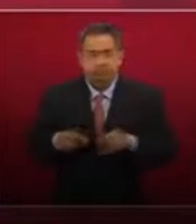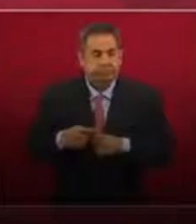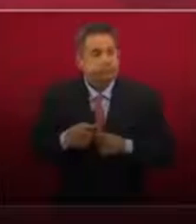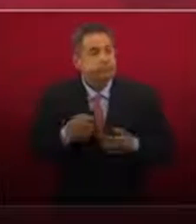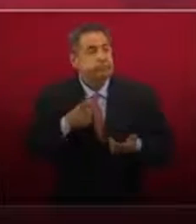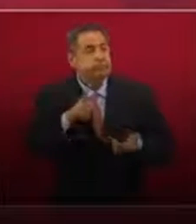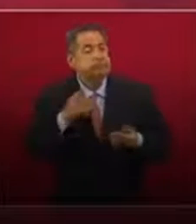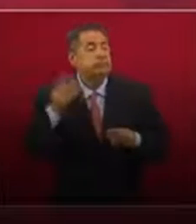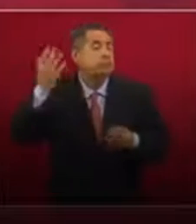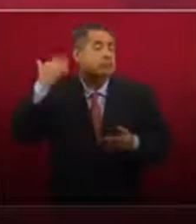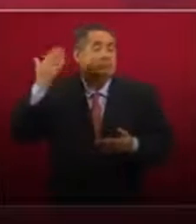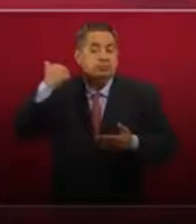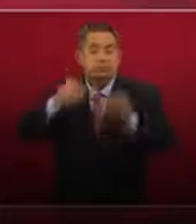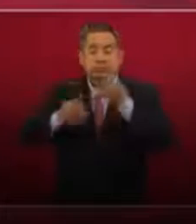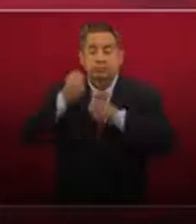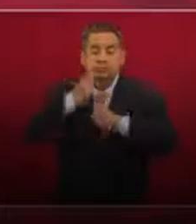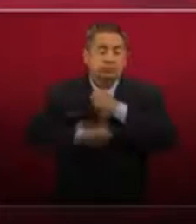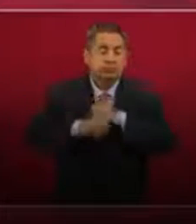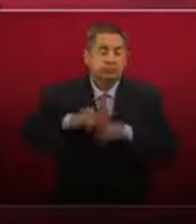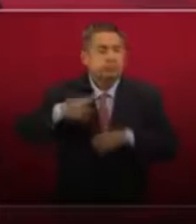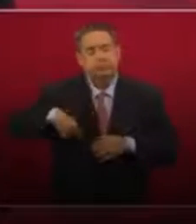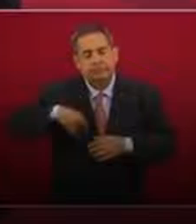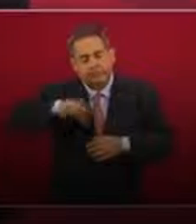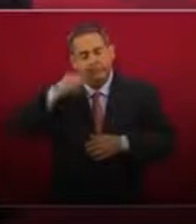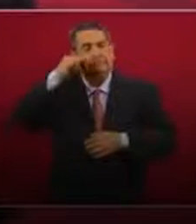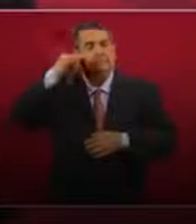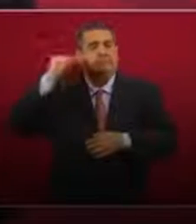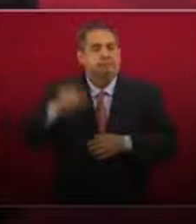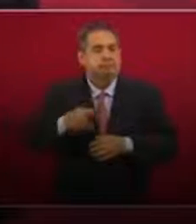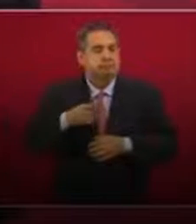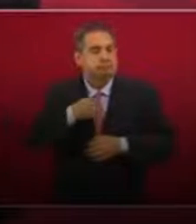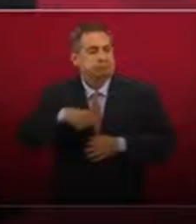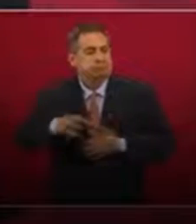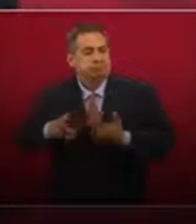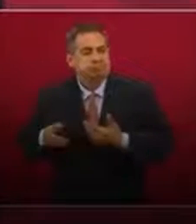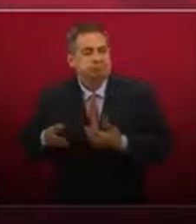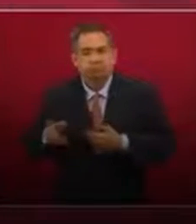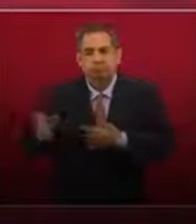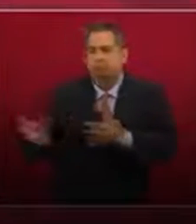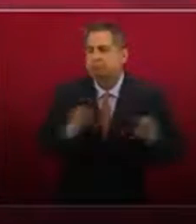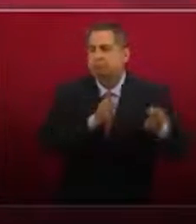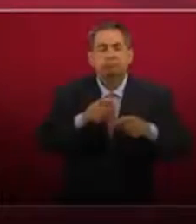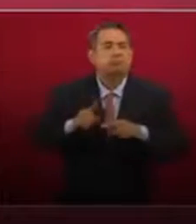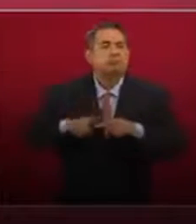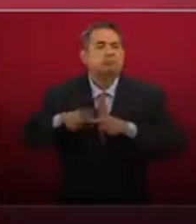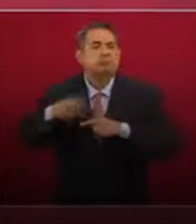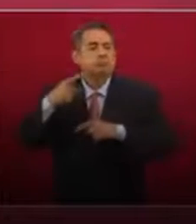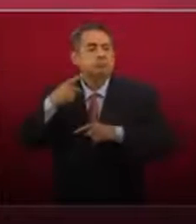ofendieron cuando se llevaron a trabajar a su empresa